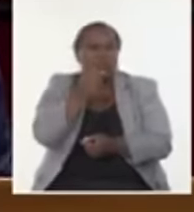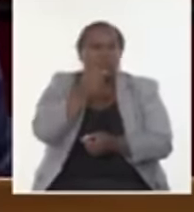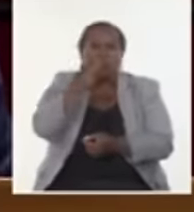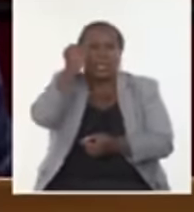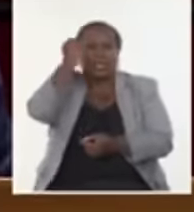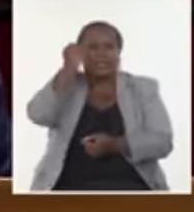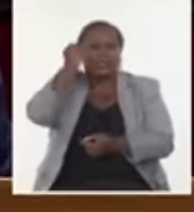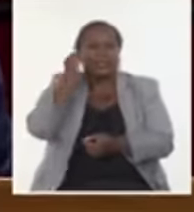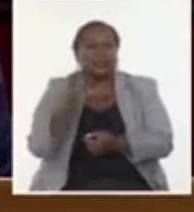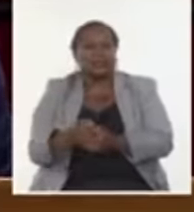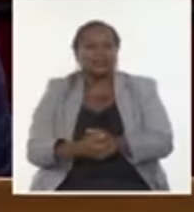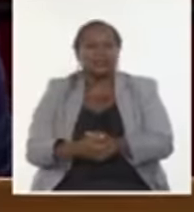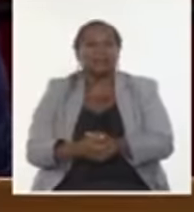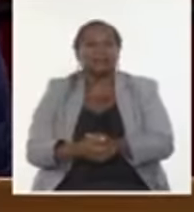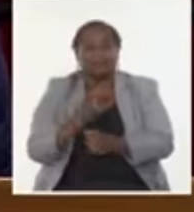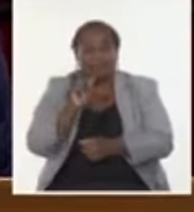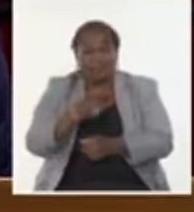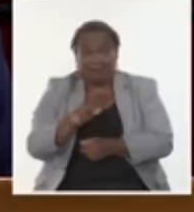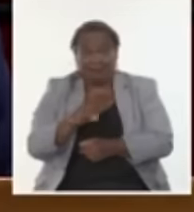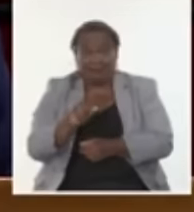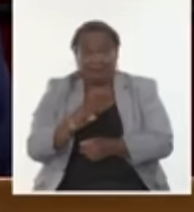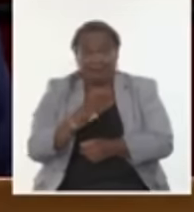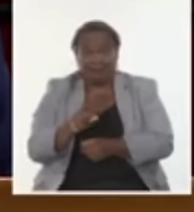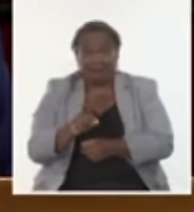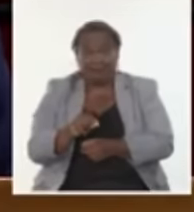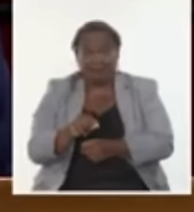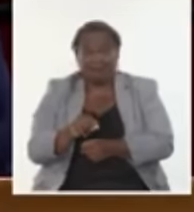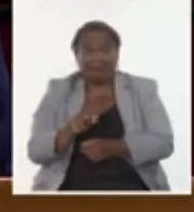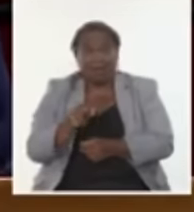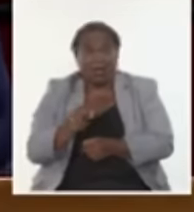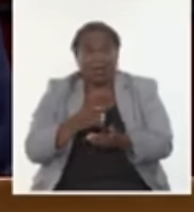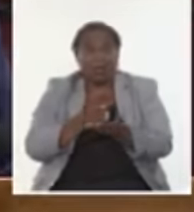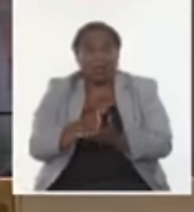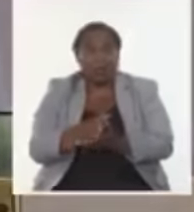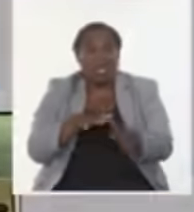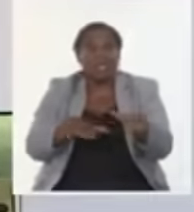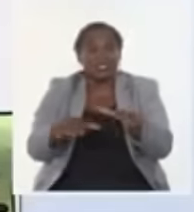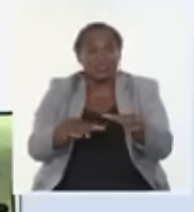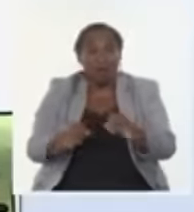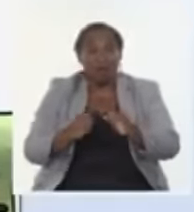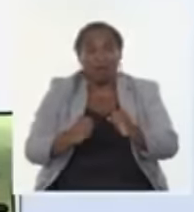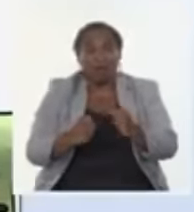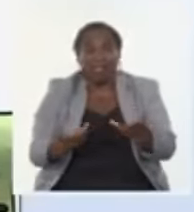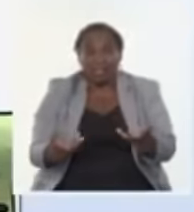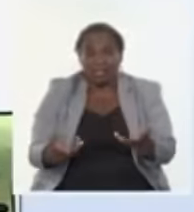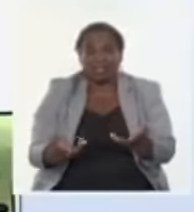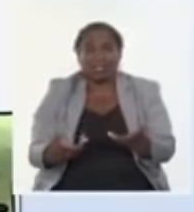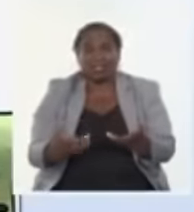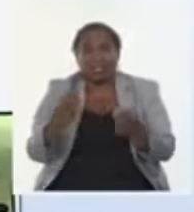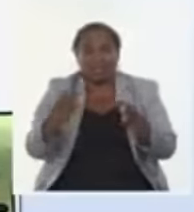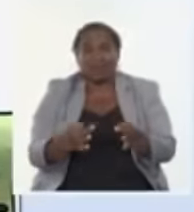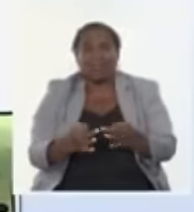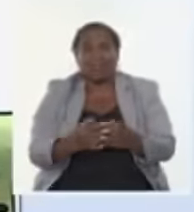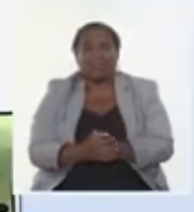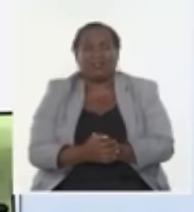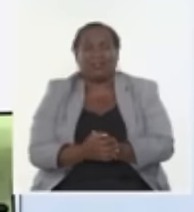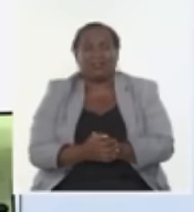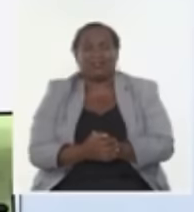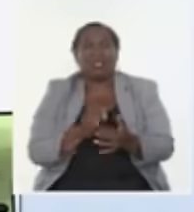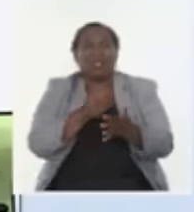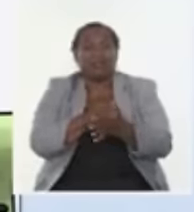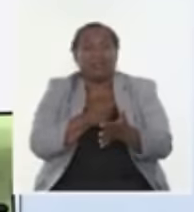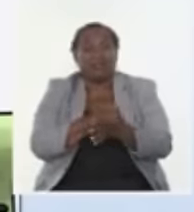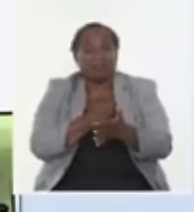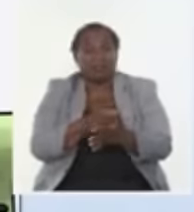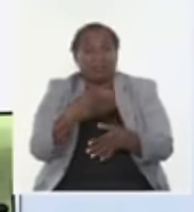existiendo y son altos. Se sigue demandando una acción más enérgica en el enfrentamiento a estas